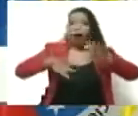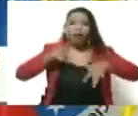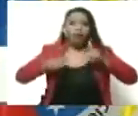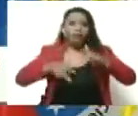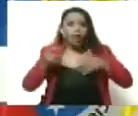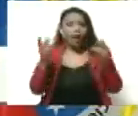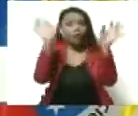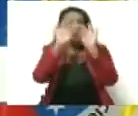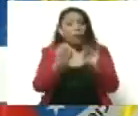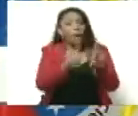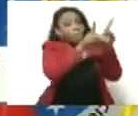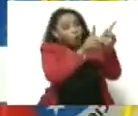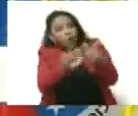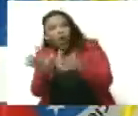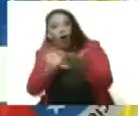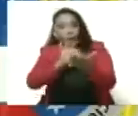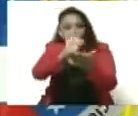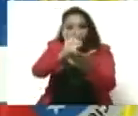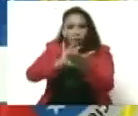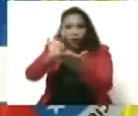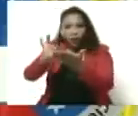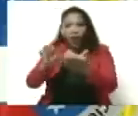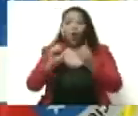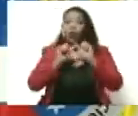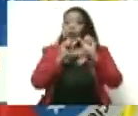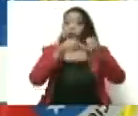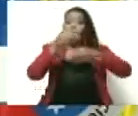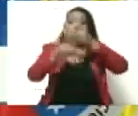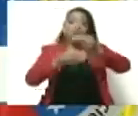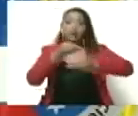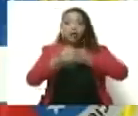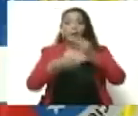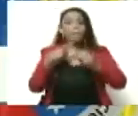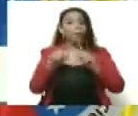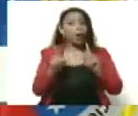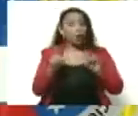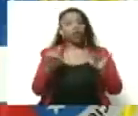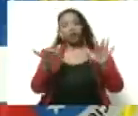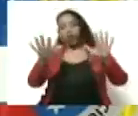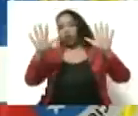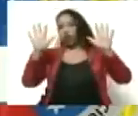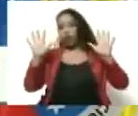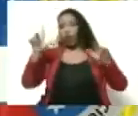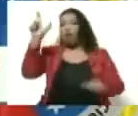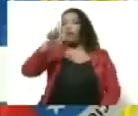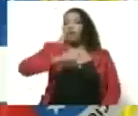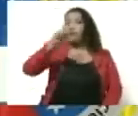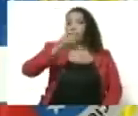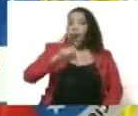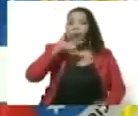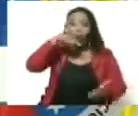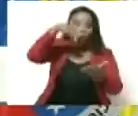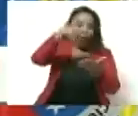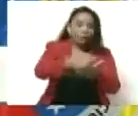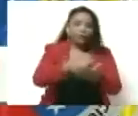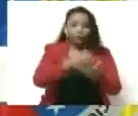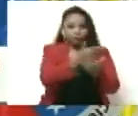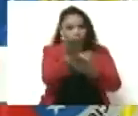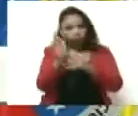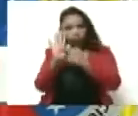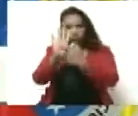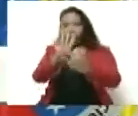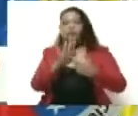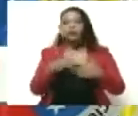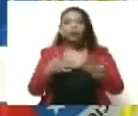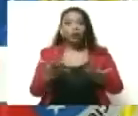de manera planificada, estratégica. Y lo seguiremos haciendo, pero por supuesto es necesario mencionar, por ejemplo, el